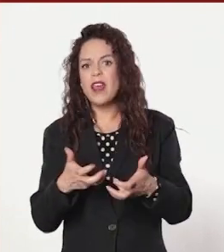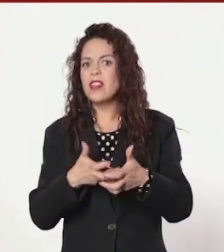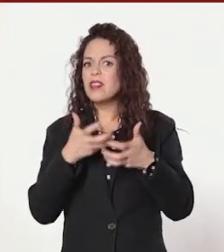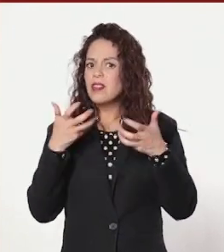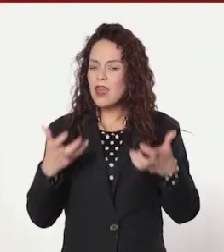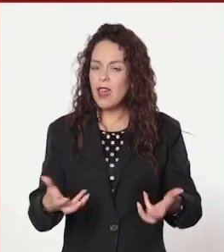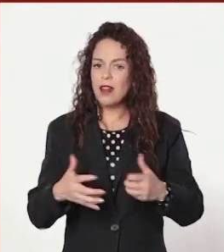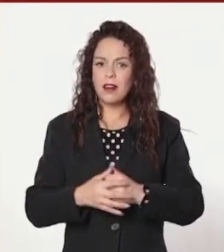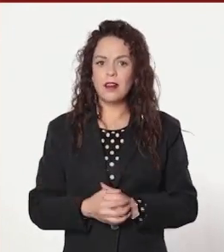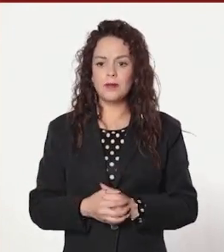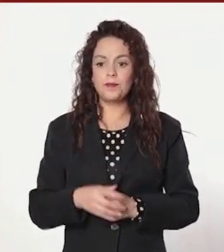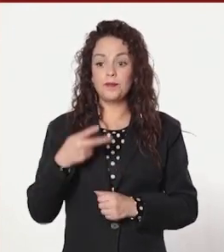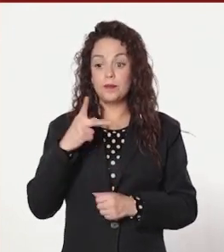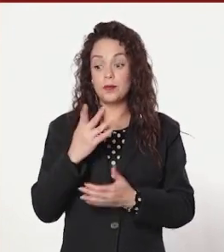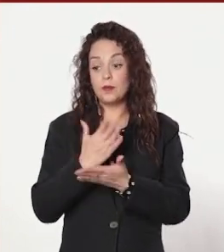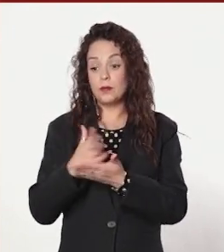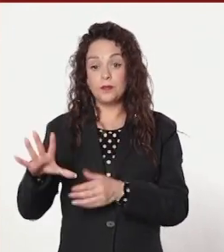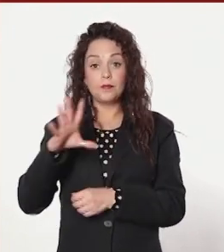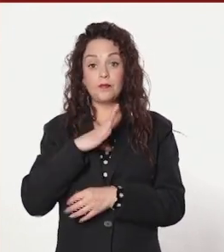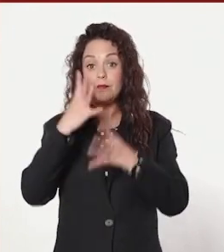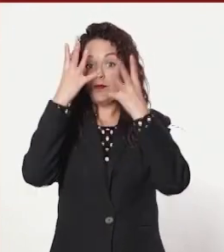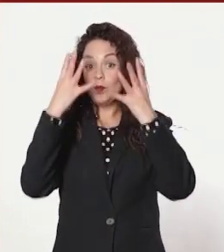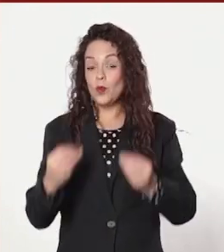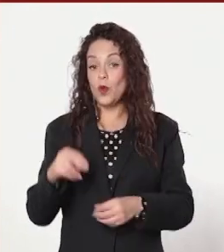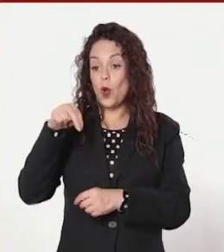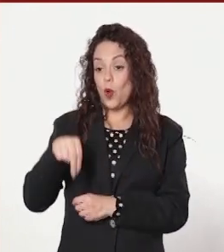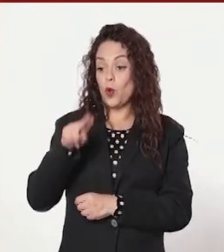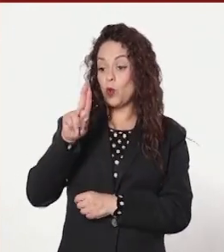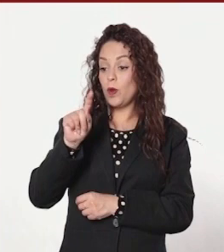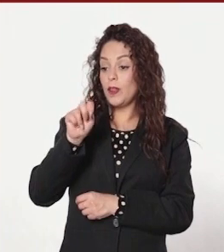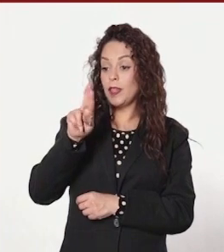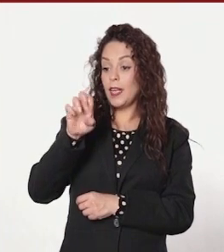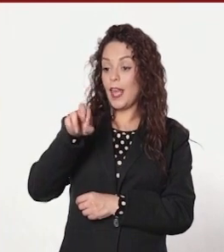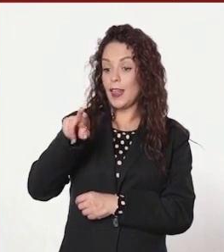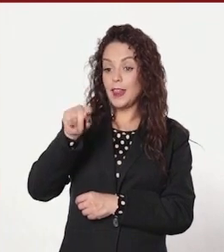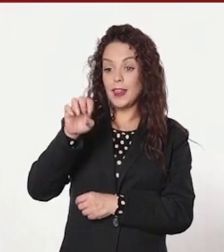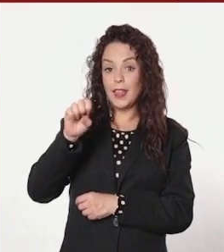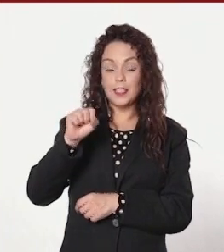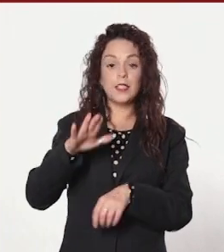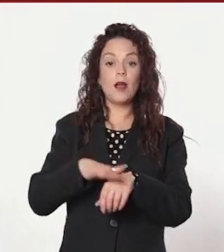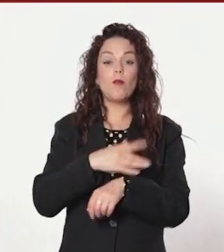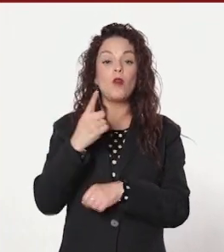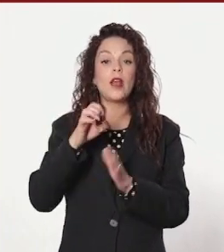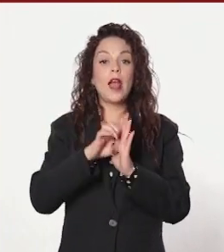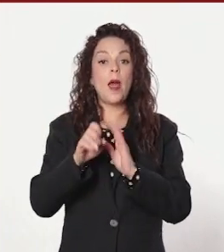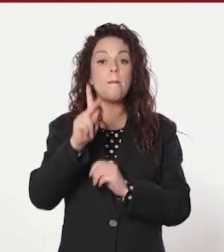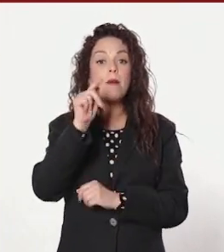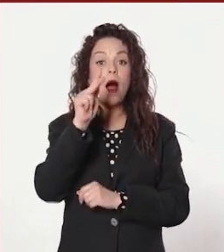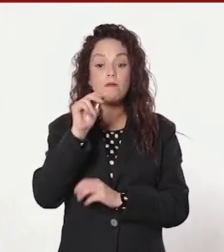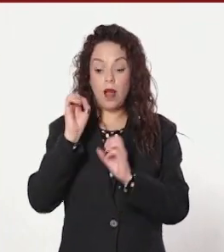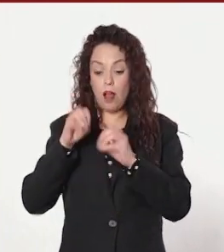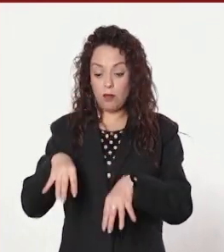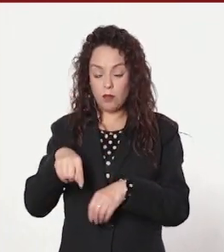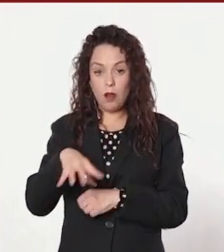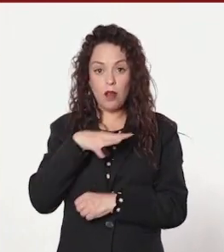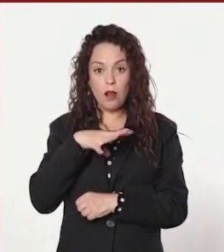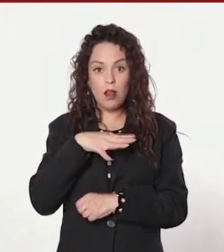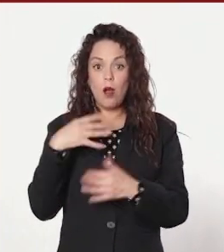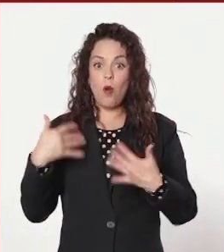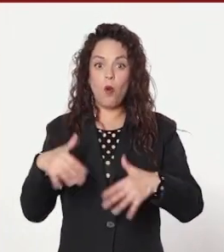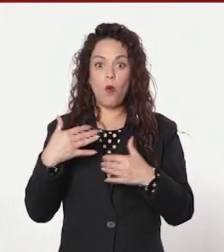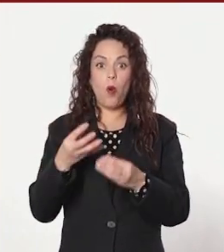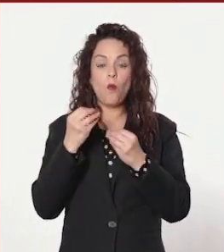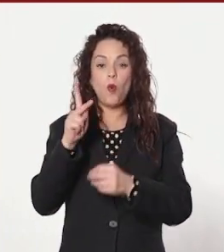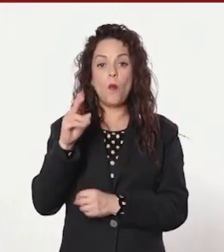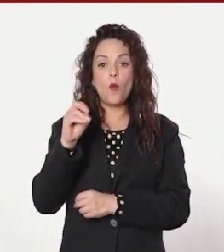En tierra, pero aparte está llena de nutrientes, porque imagínate, Sí. pues, no sé, se descompuso una papa, pues entonces está llena de